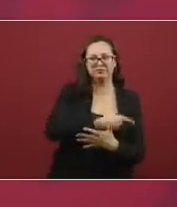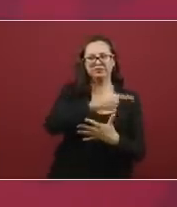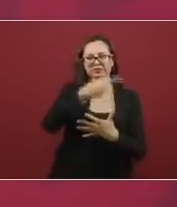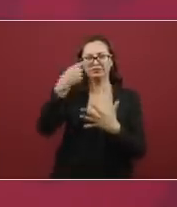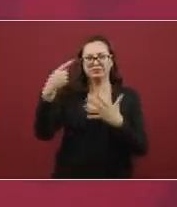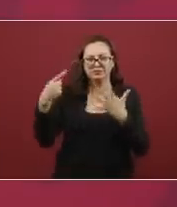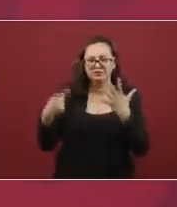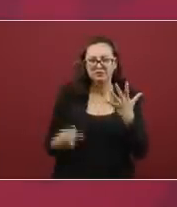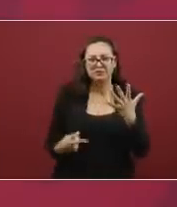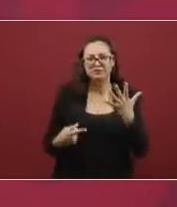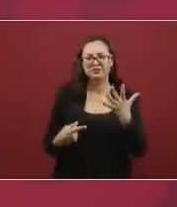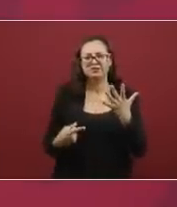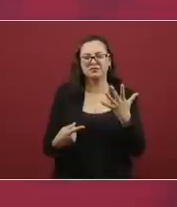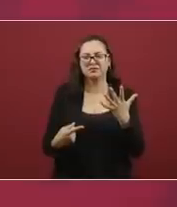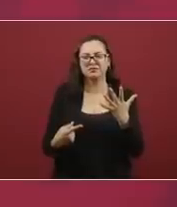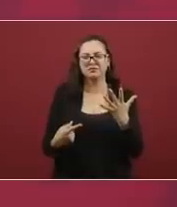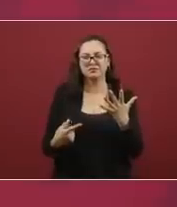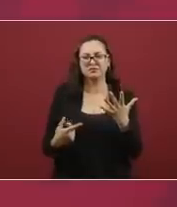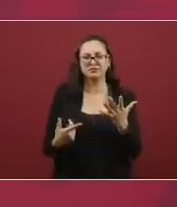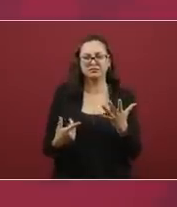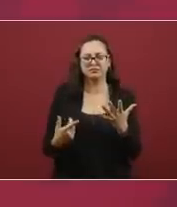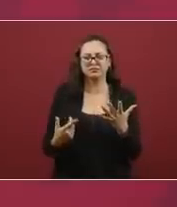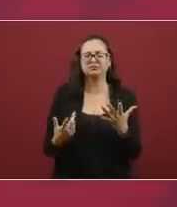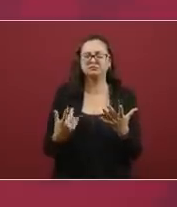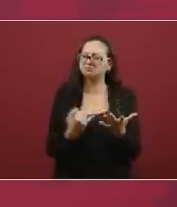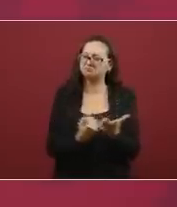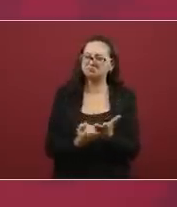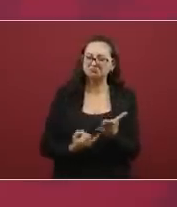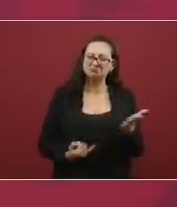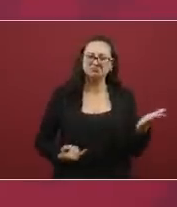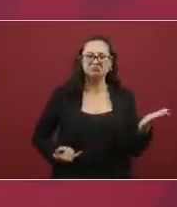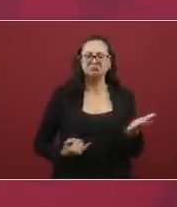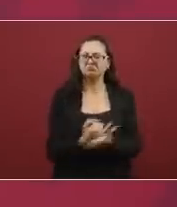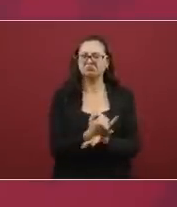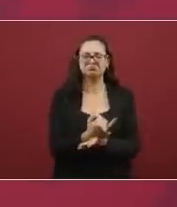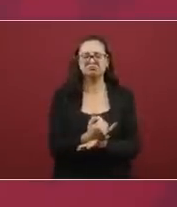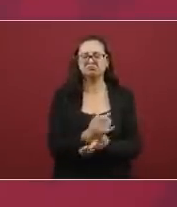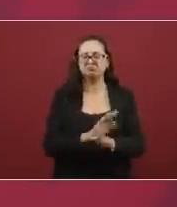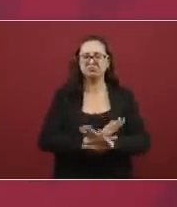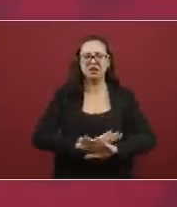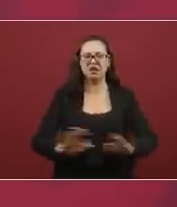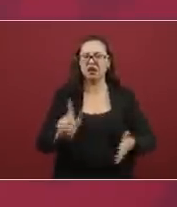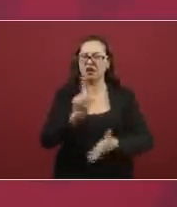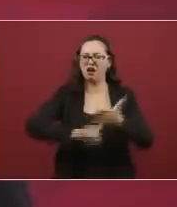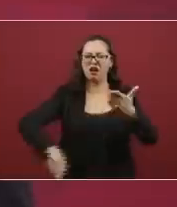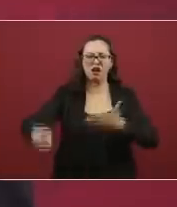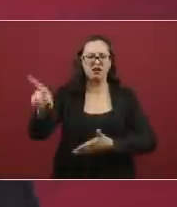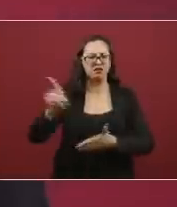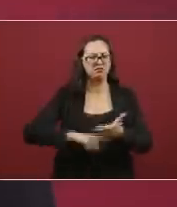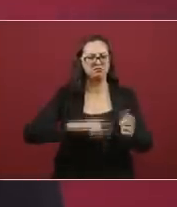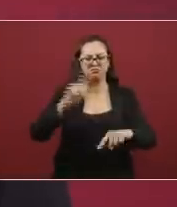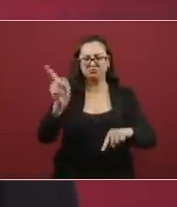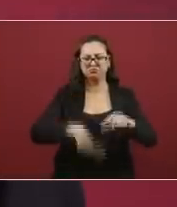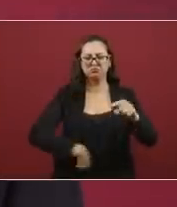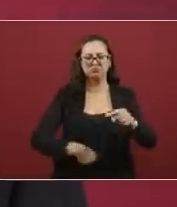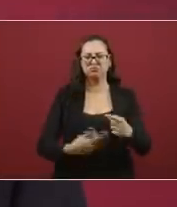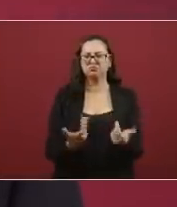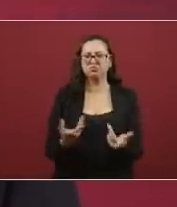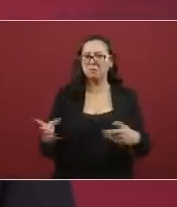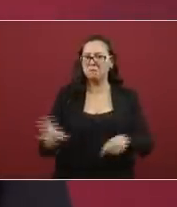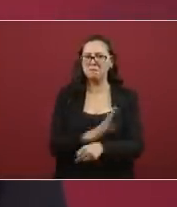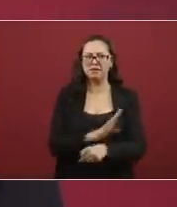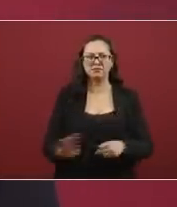se decide por parte nuestra cancelarlo, porque no beneficia, al